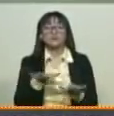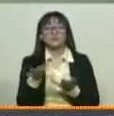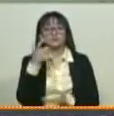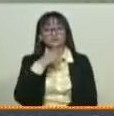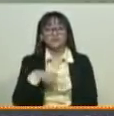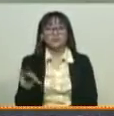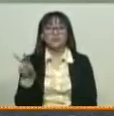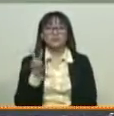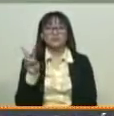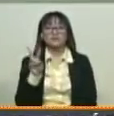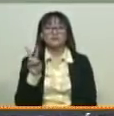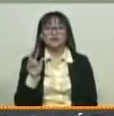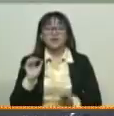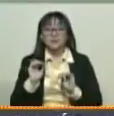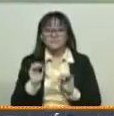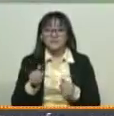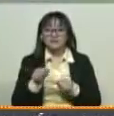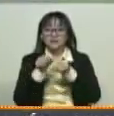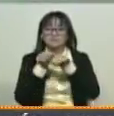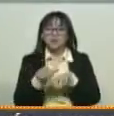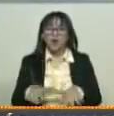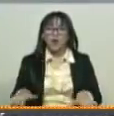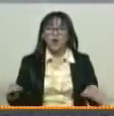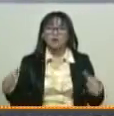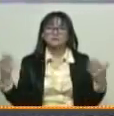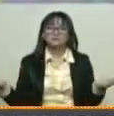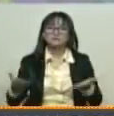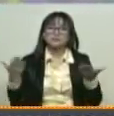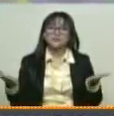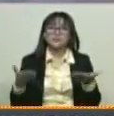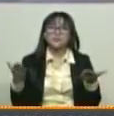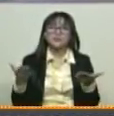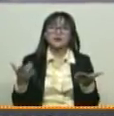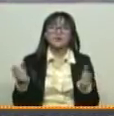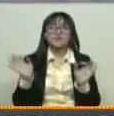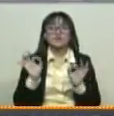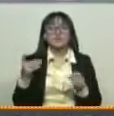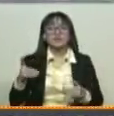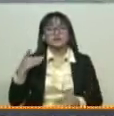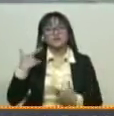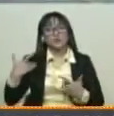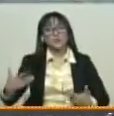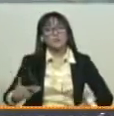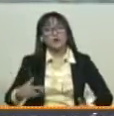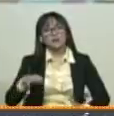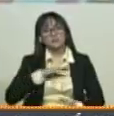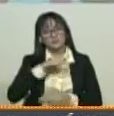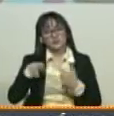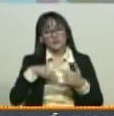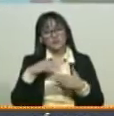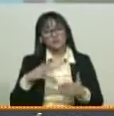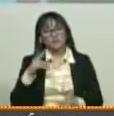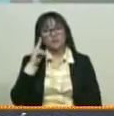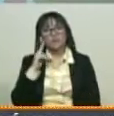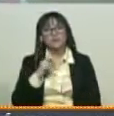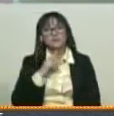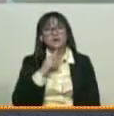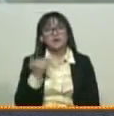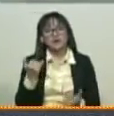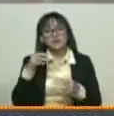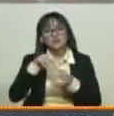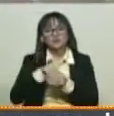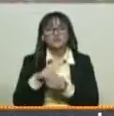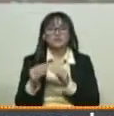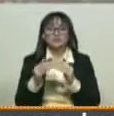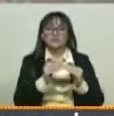Somos Venezuela inicia un gran despliegue para promover el modelo de derechos humanos de la Revolución Bolivariana, de inclusión, de